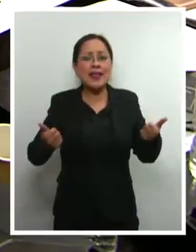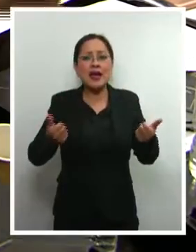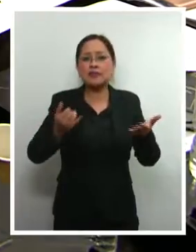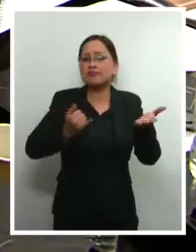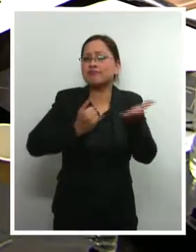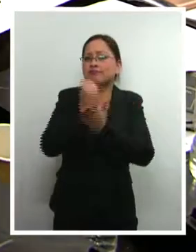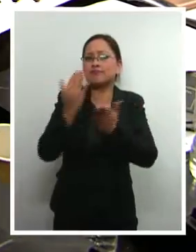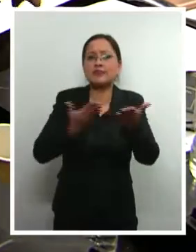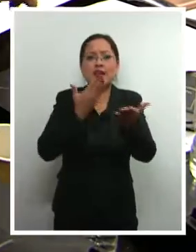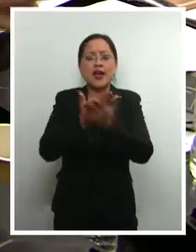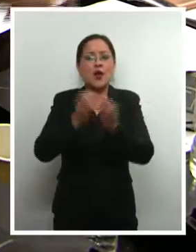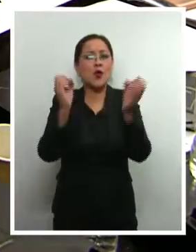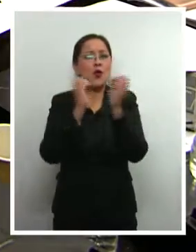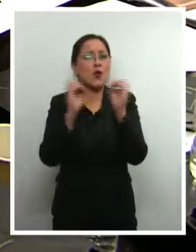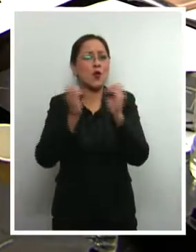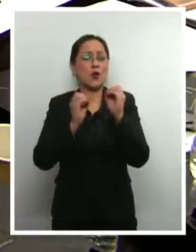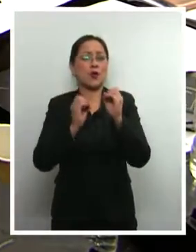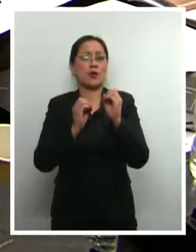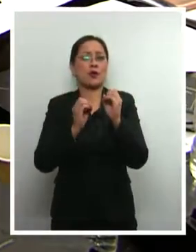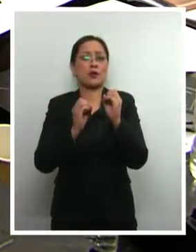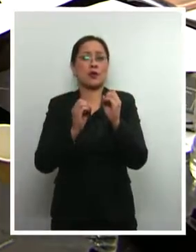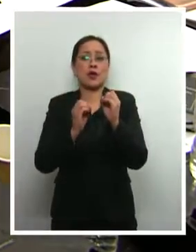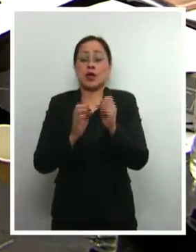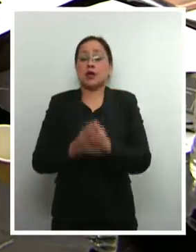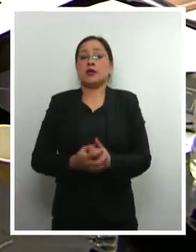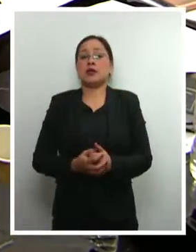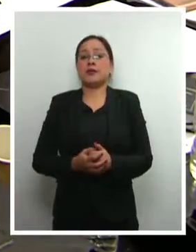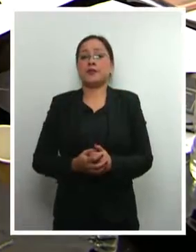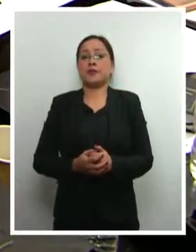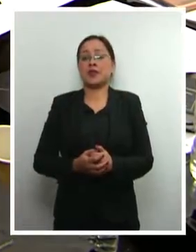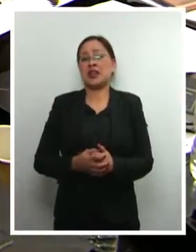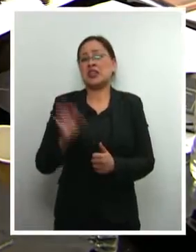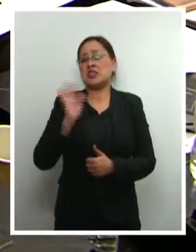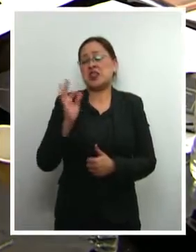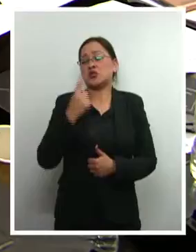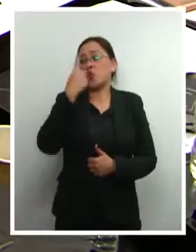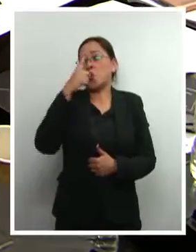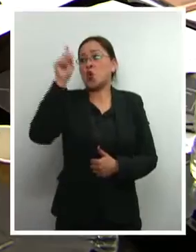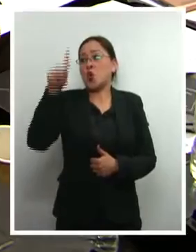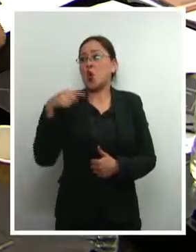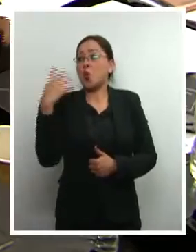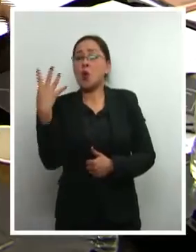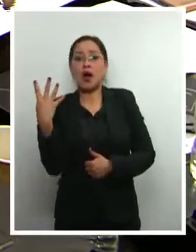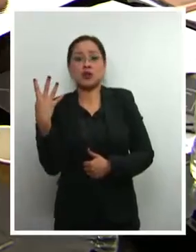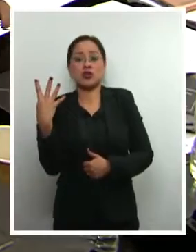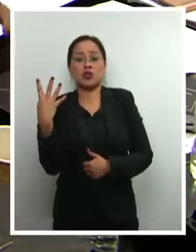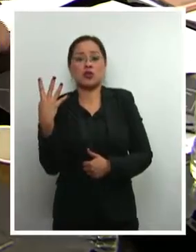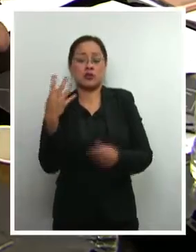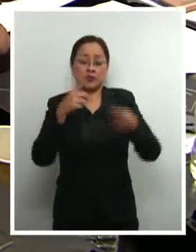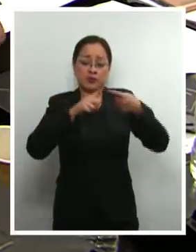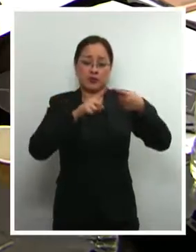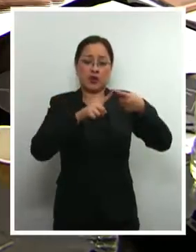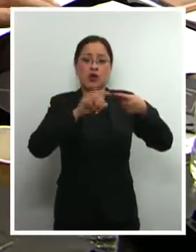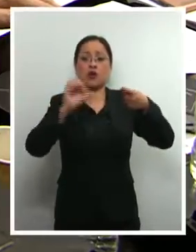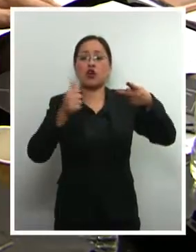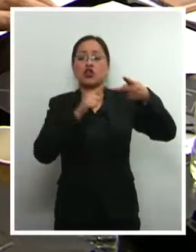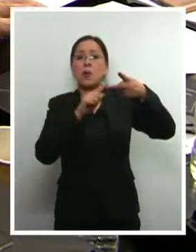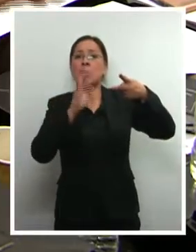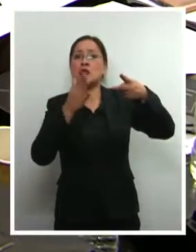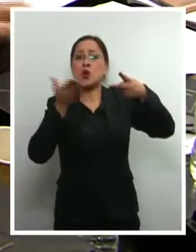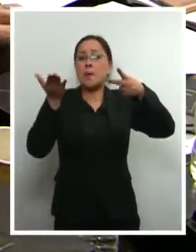dictamen, ninguno. De uno hemos aprobado la cuarta parte, del otro apenas hemos pasado de la